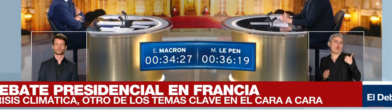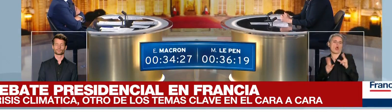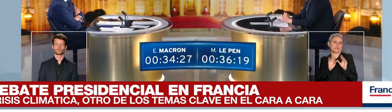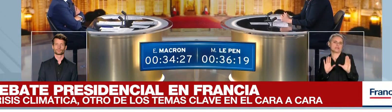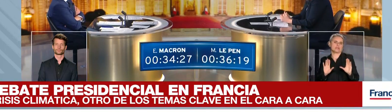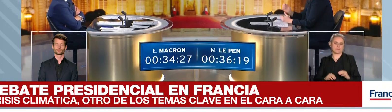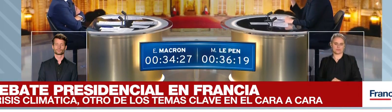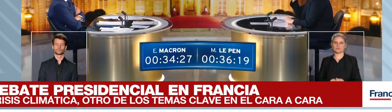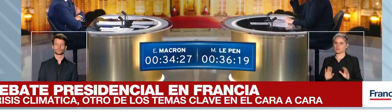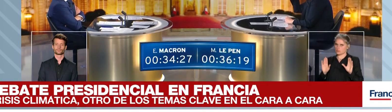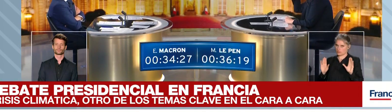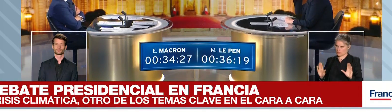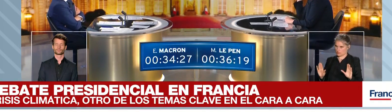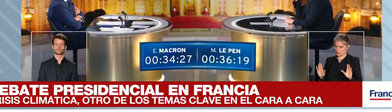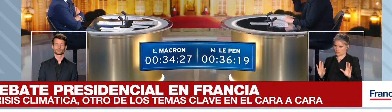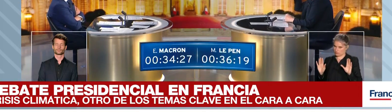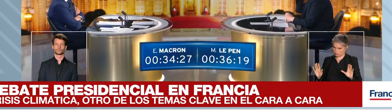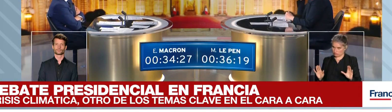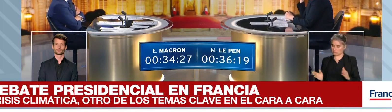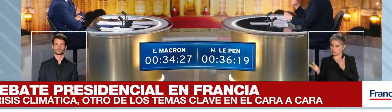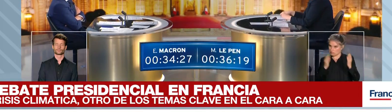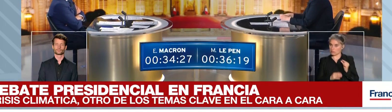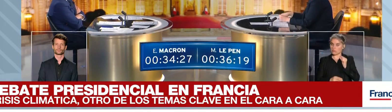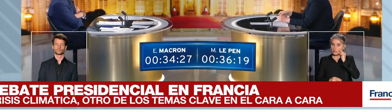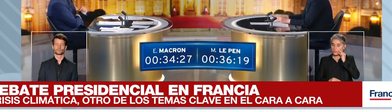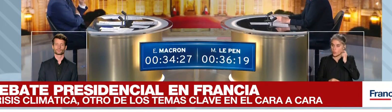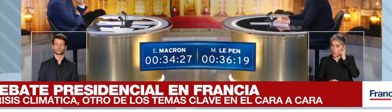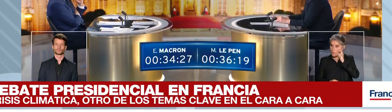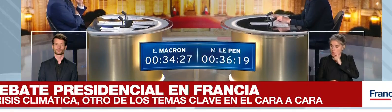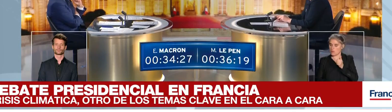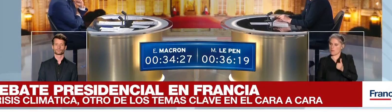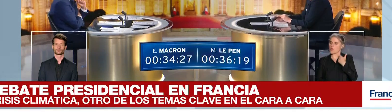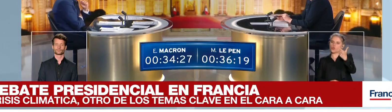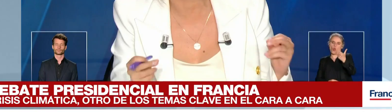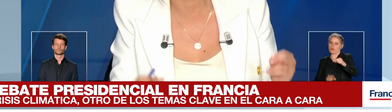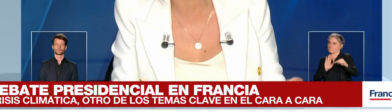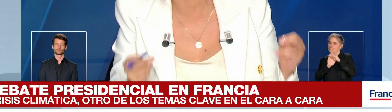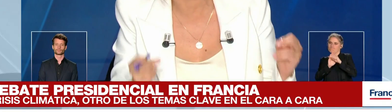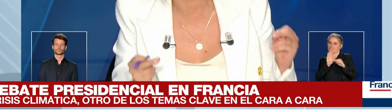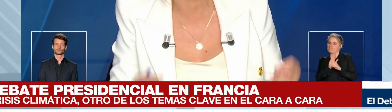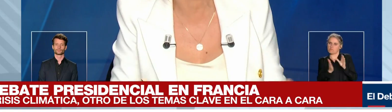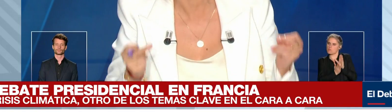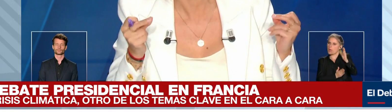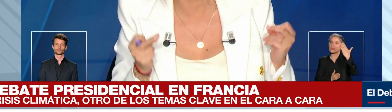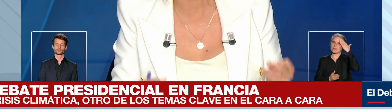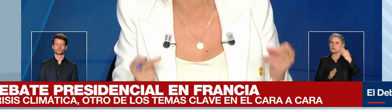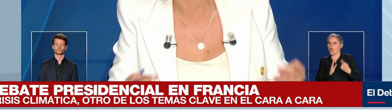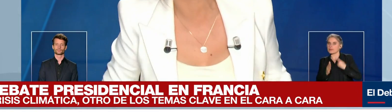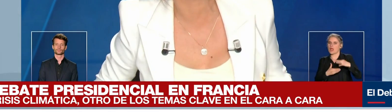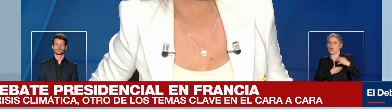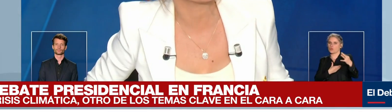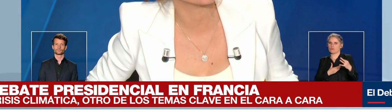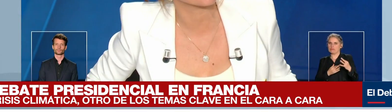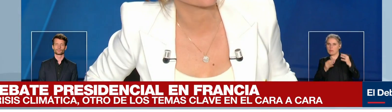de las que hablaremos. Entonces, veamos el paralelismo de las preguntas. Misma pregunta para usted, señor Macron. ¿Cuáles son sus 2 compromisos,